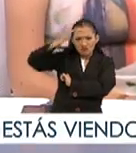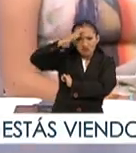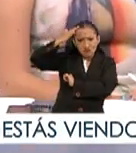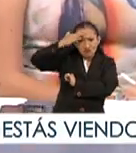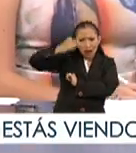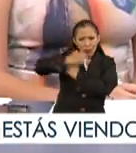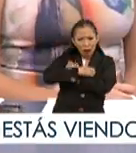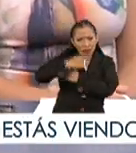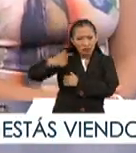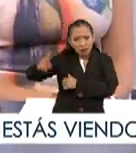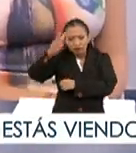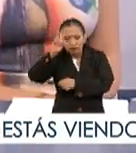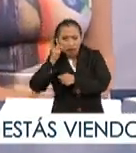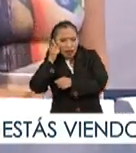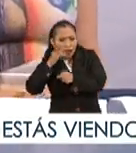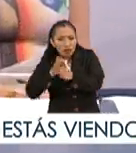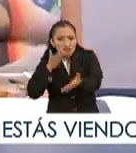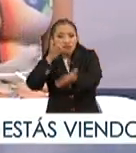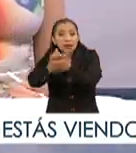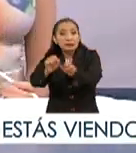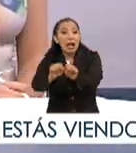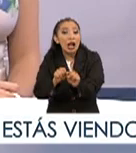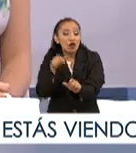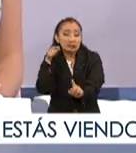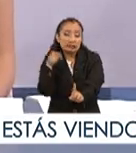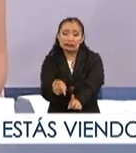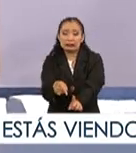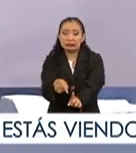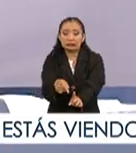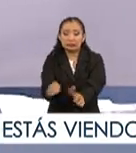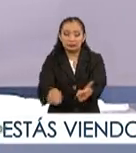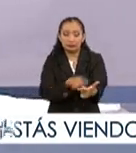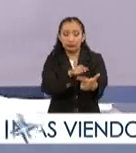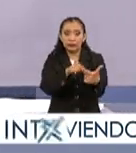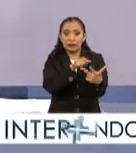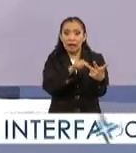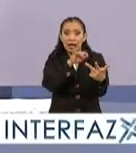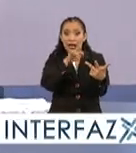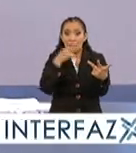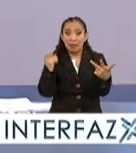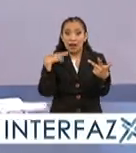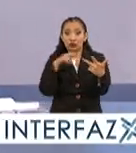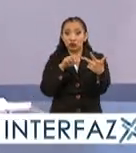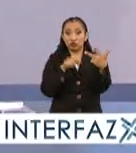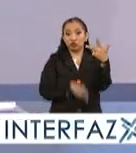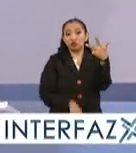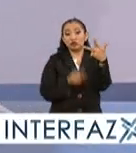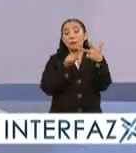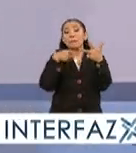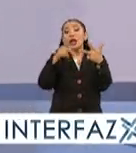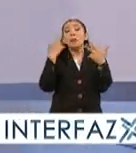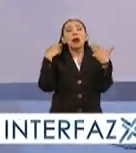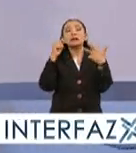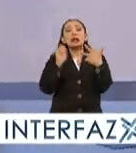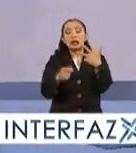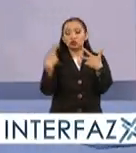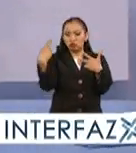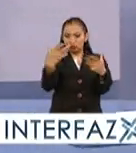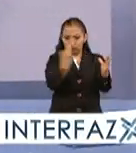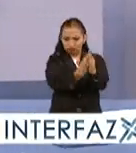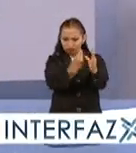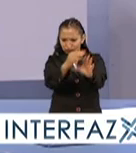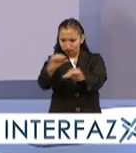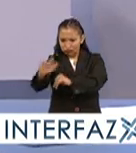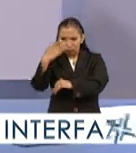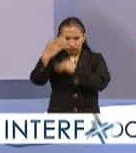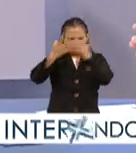educativa, a supervisores, a directores, al salón de clases, eso es fundamental. El eje de los maestros, pero los maestros significa la